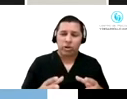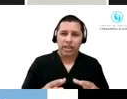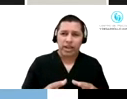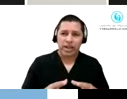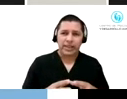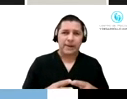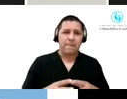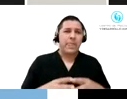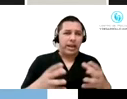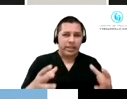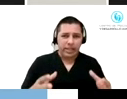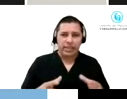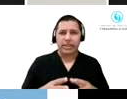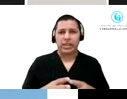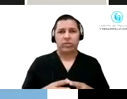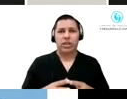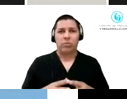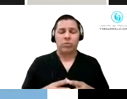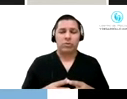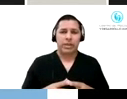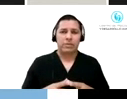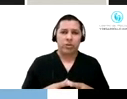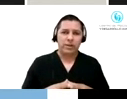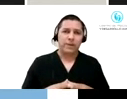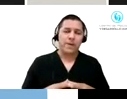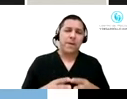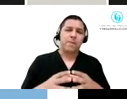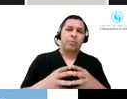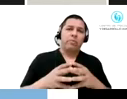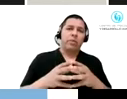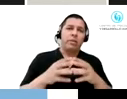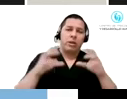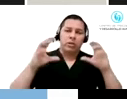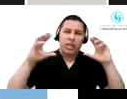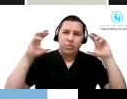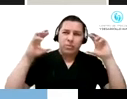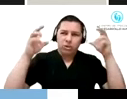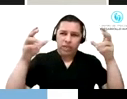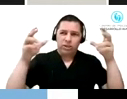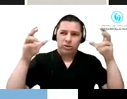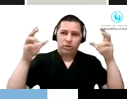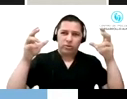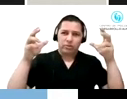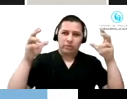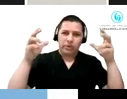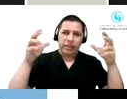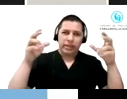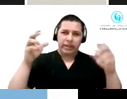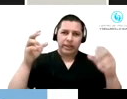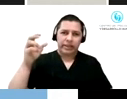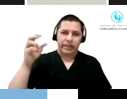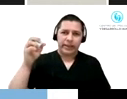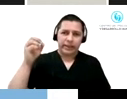temas no se puede generalizar. Hay estadísticas, no las podemos pasar por alto. Pero tenemos estos sesgos,